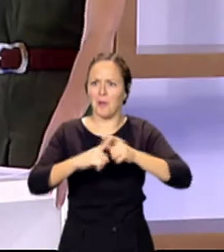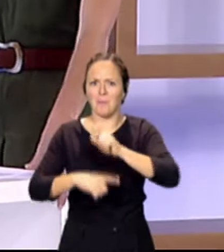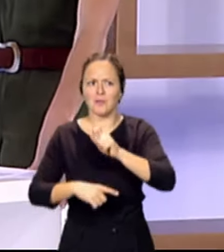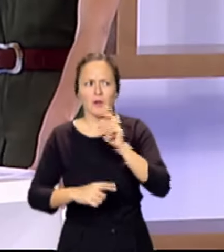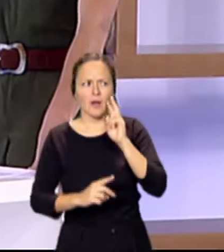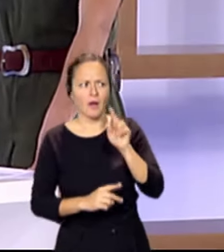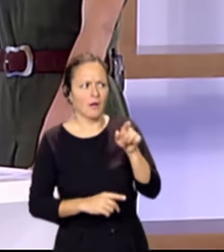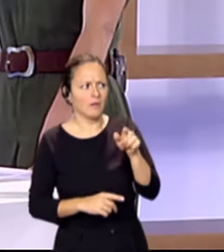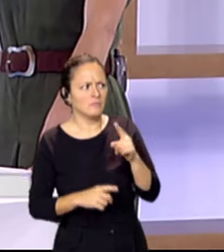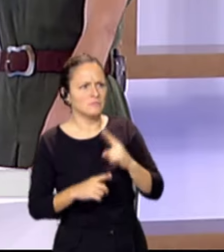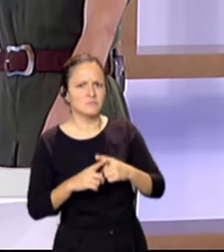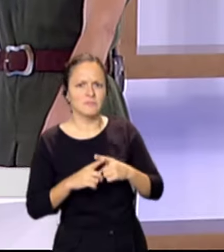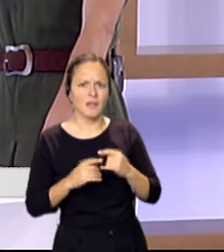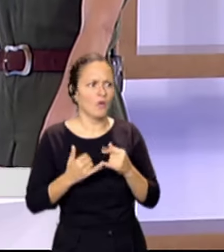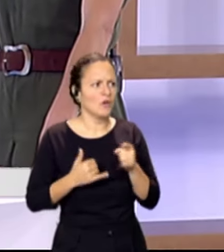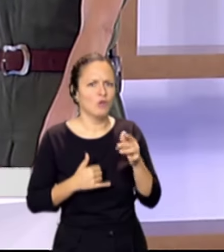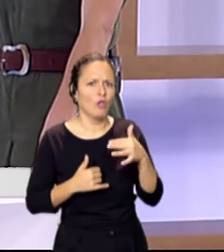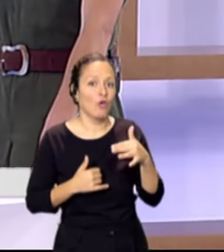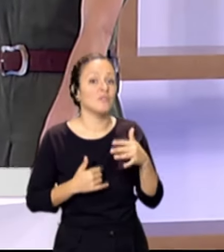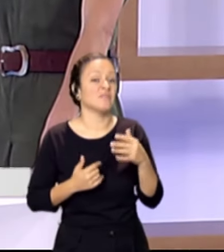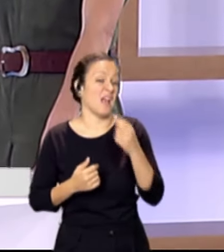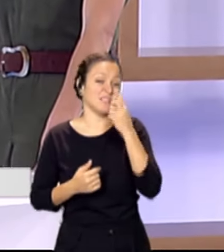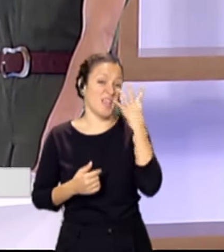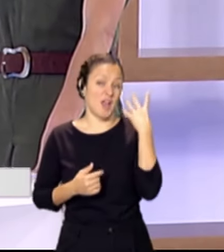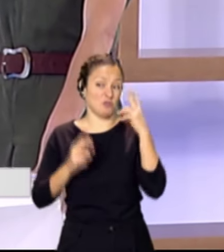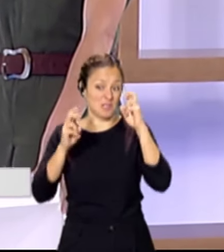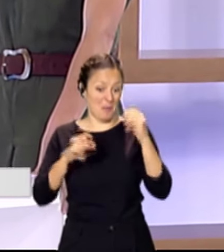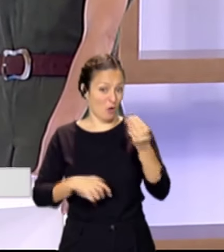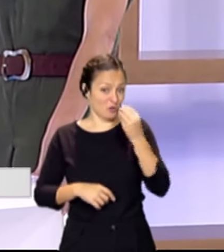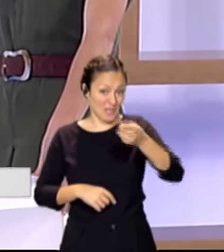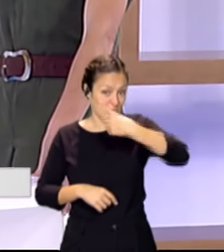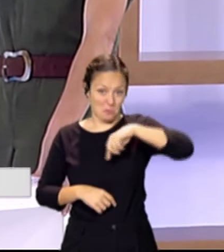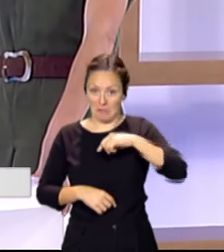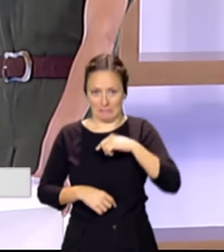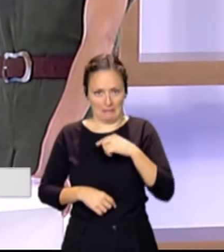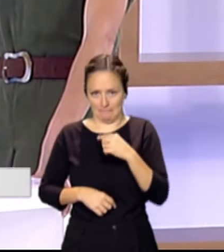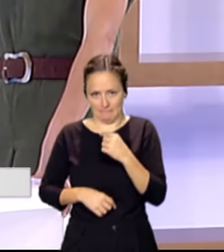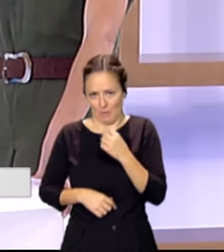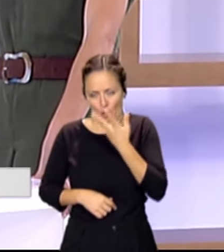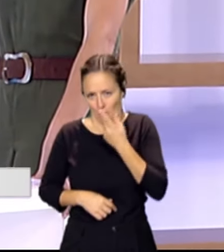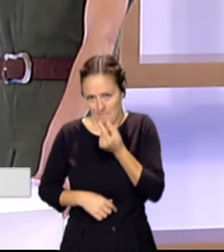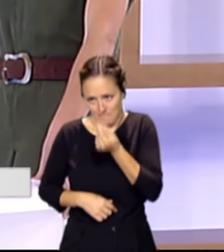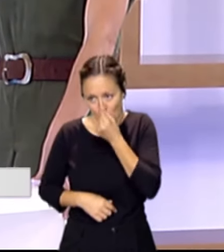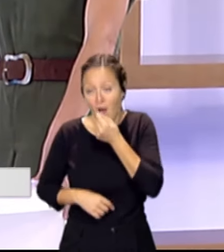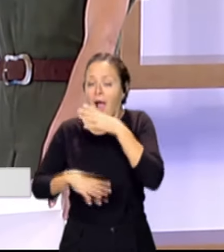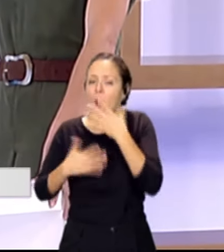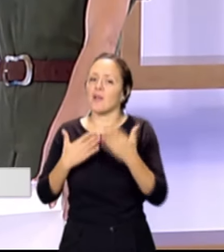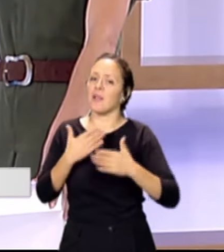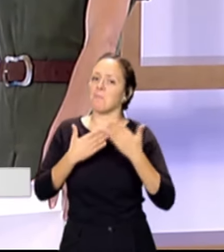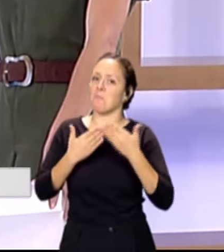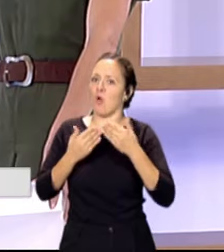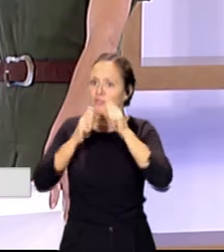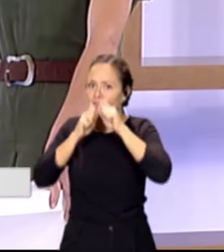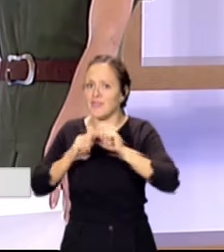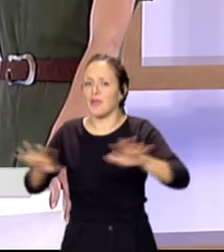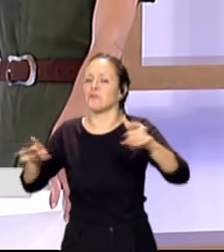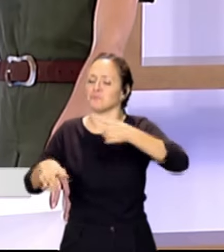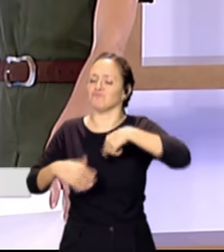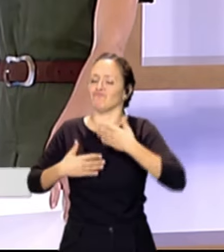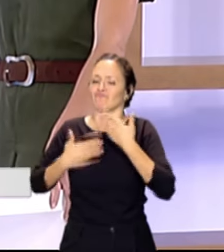entonces hace muchos años pues no no se renombra tanto esta cocina y ahora sí creo que estamos absolutamente de moda por lo tanto pues muy agradecidos